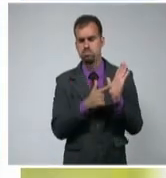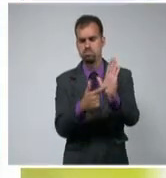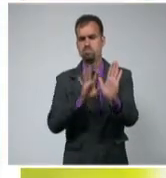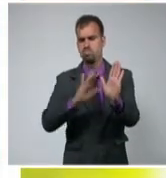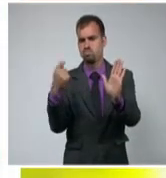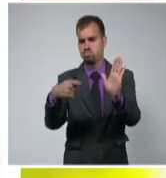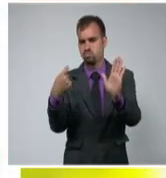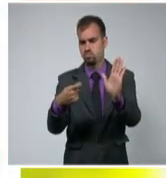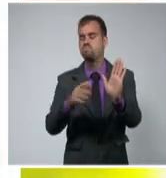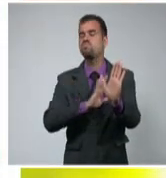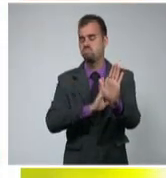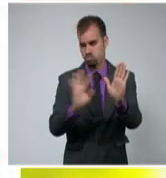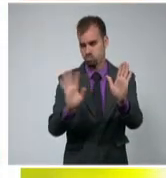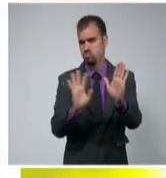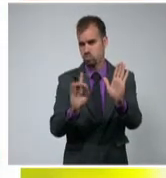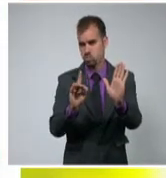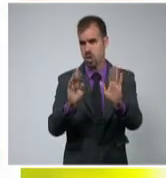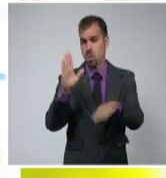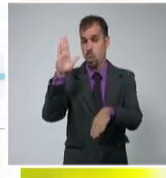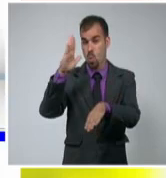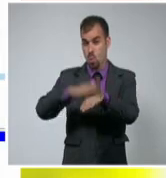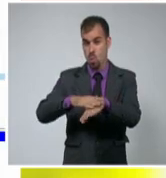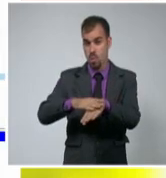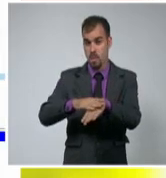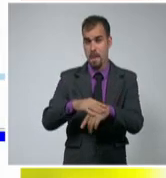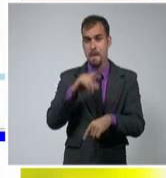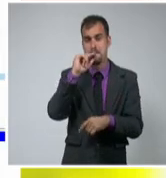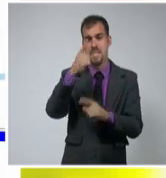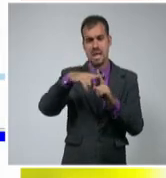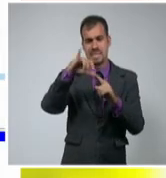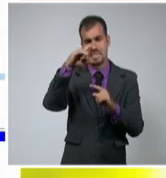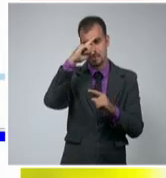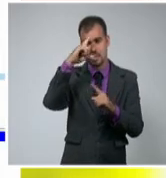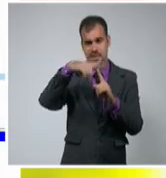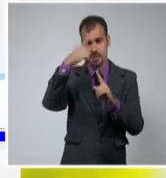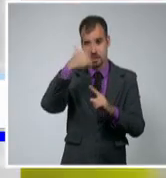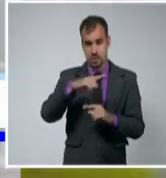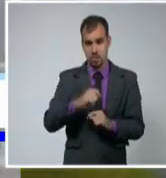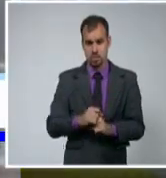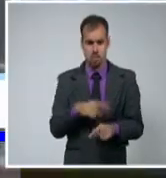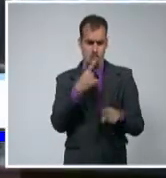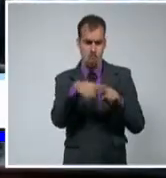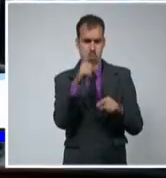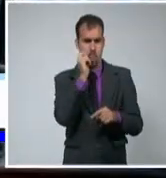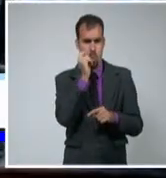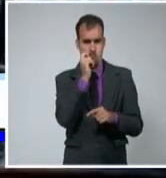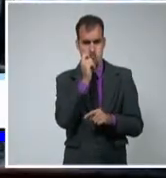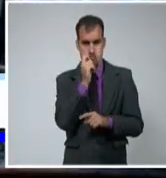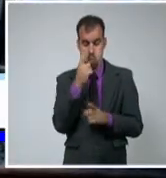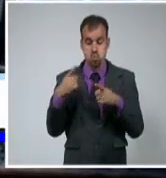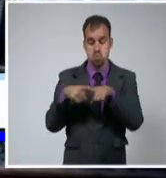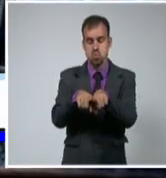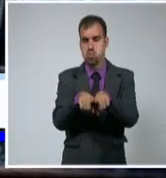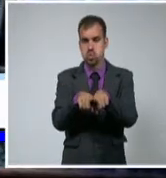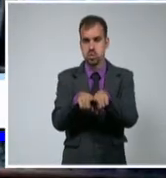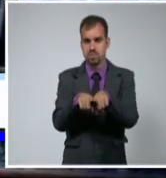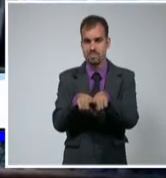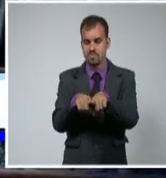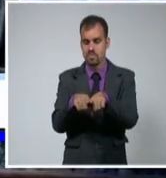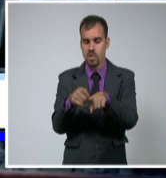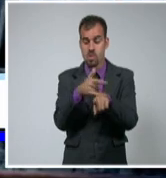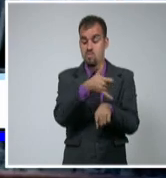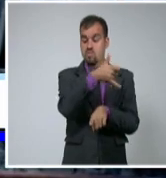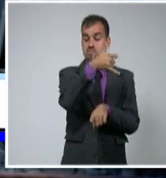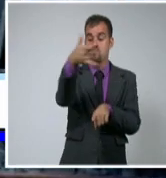quedó demostrado que el inculpado Rodríguez Batista, por mediación de Yacer Izquierdo Hernández, contactó con Luis Mario